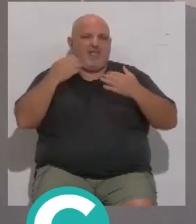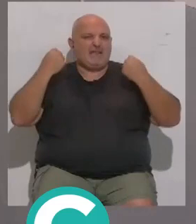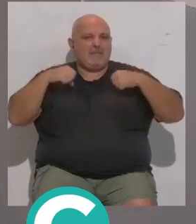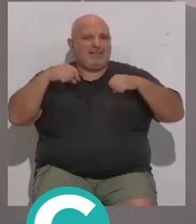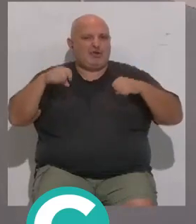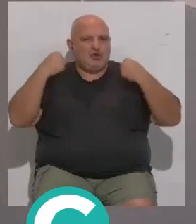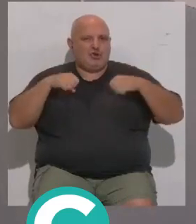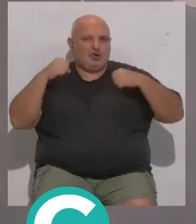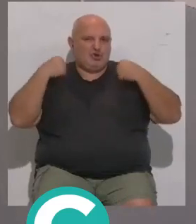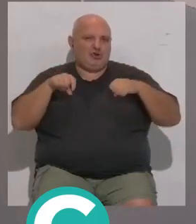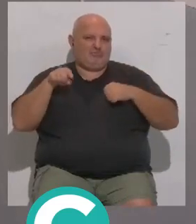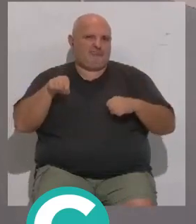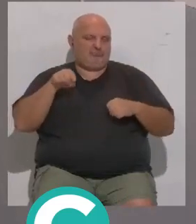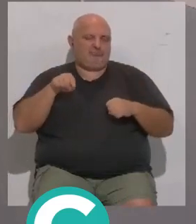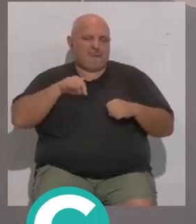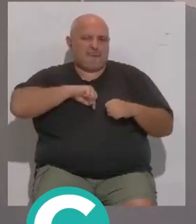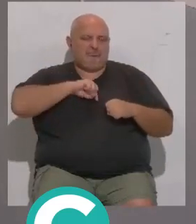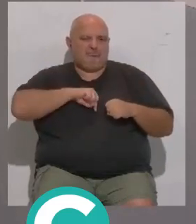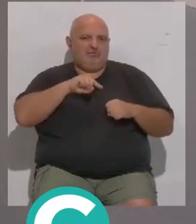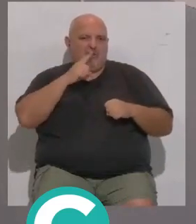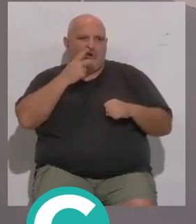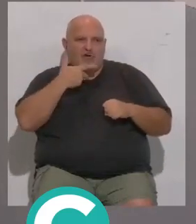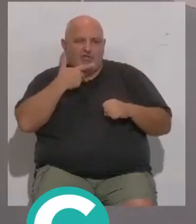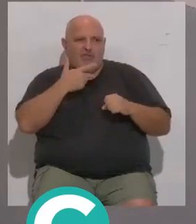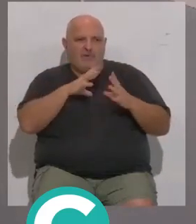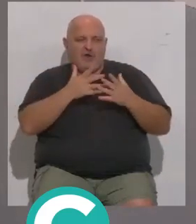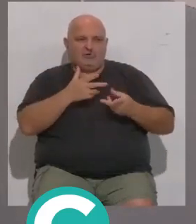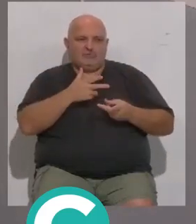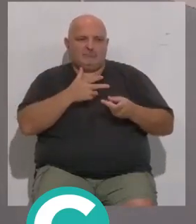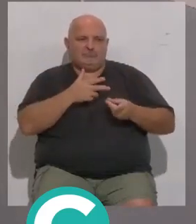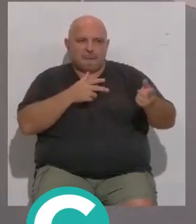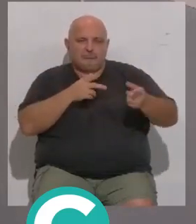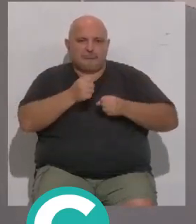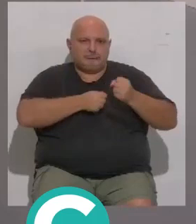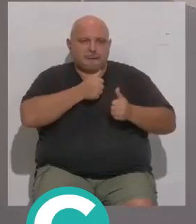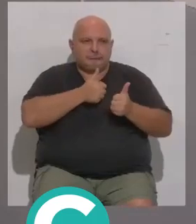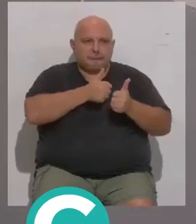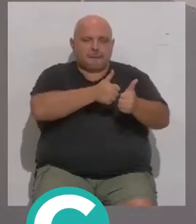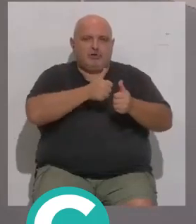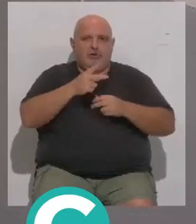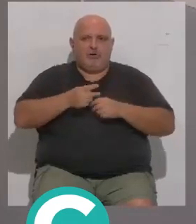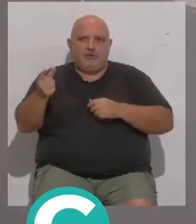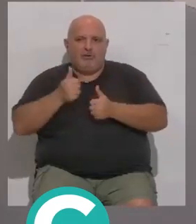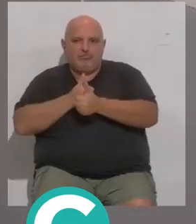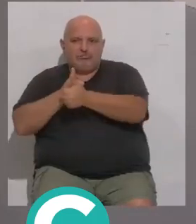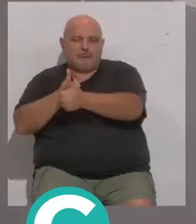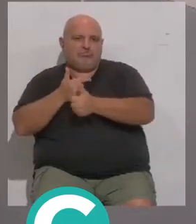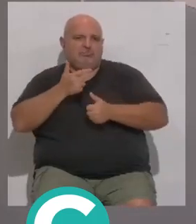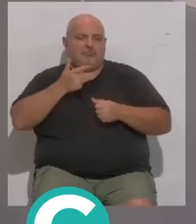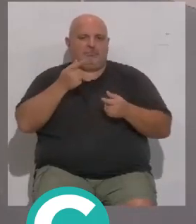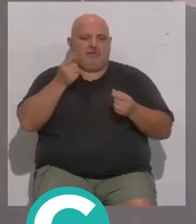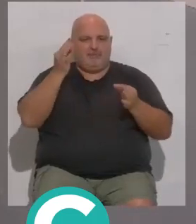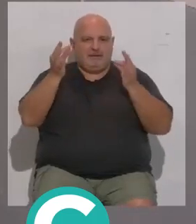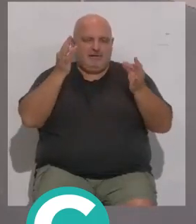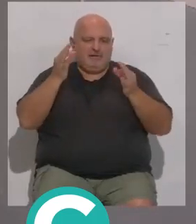Sin embargo, hay otros que son mucho más dúctiles en la salida de balón, tienen mejor golpeo y sobre todo también más precisión